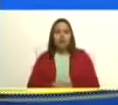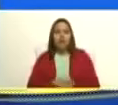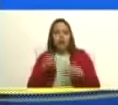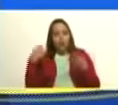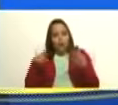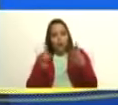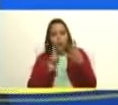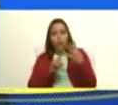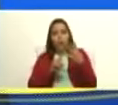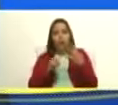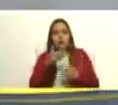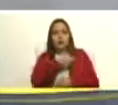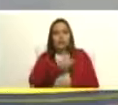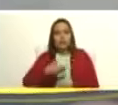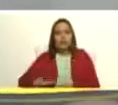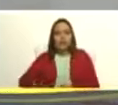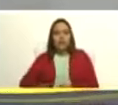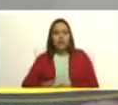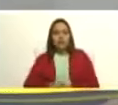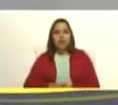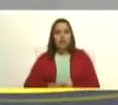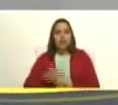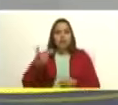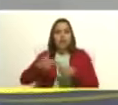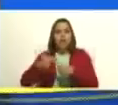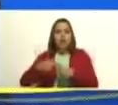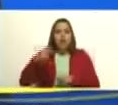Quintero, presidente de Petropyme,